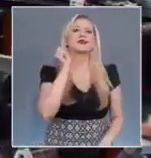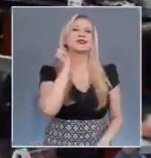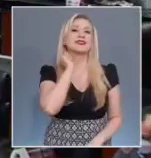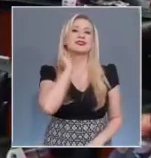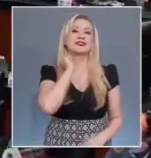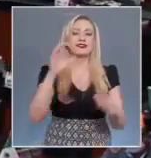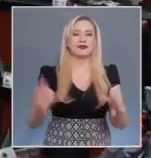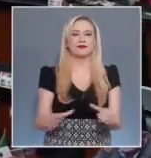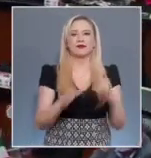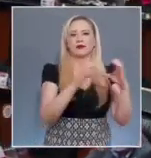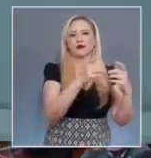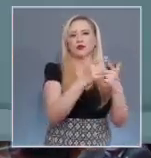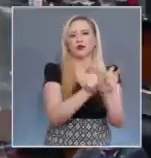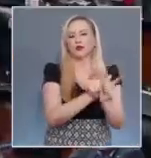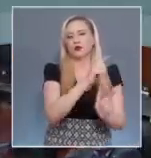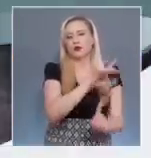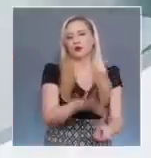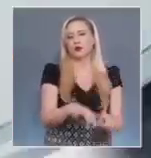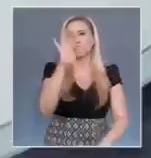enviará al Senado.